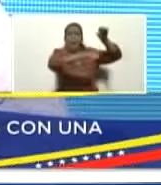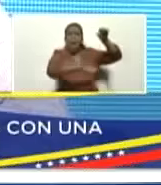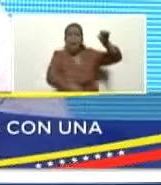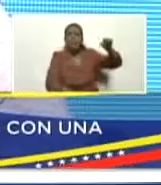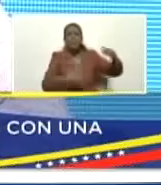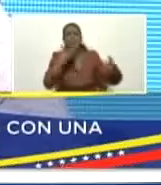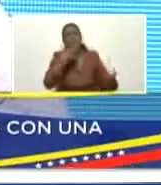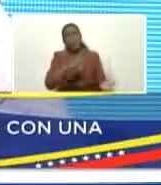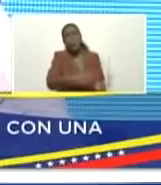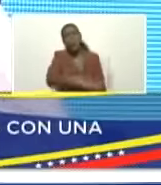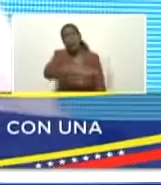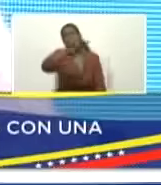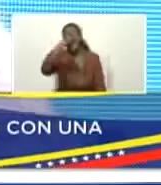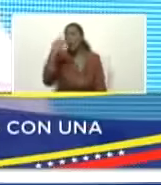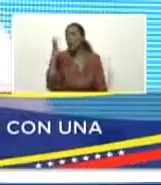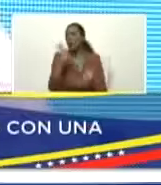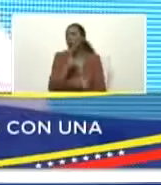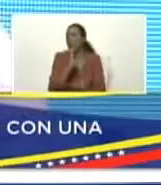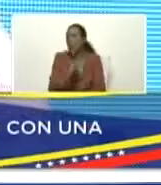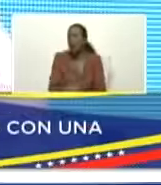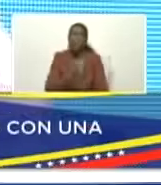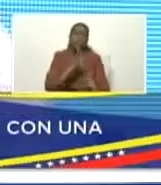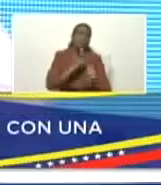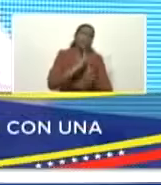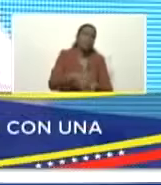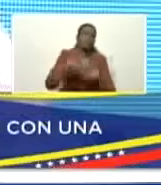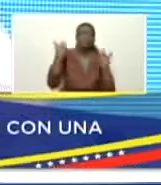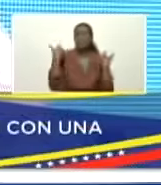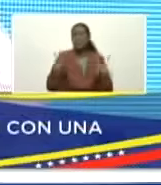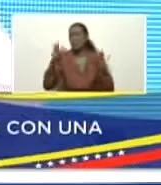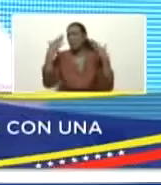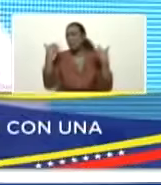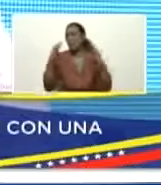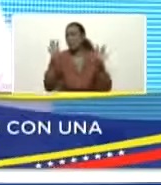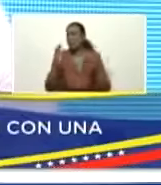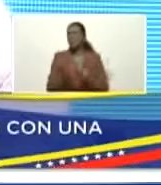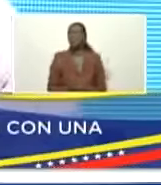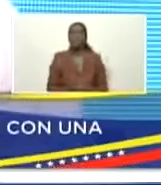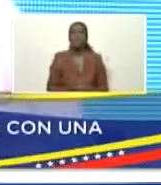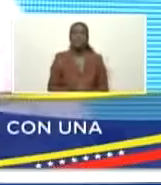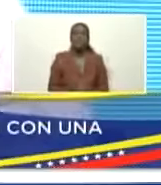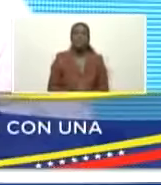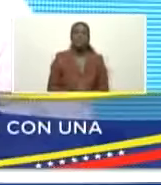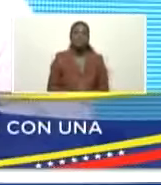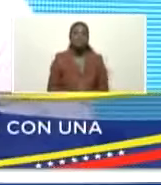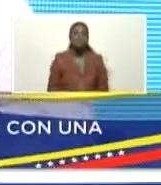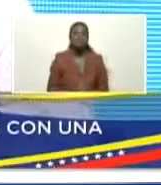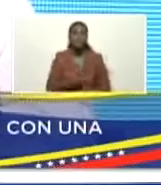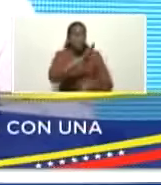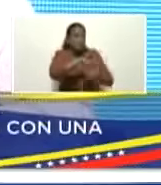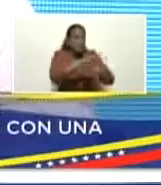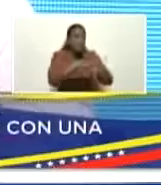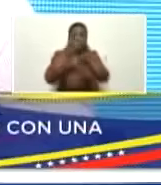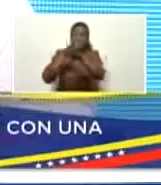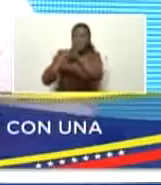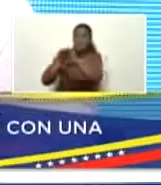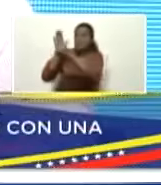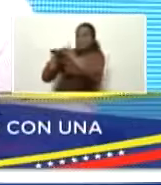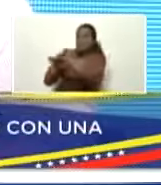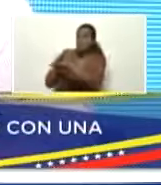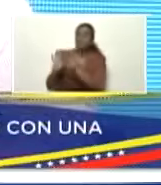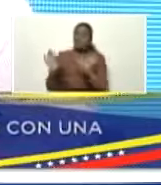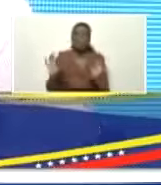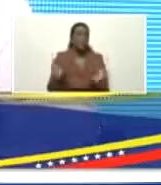¿Cuántas cosas? Ah, general Osorio, ¿cuántas cosas? Rectora, general Nicodemo.